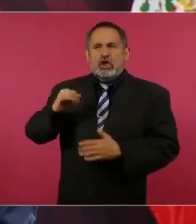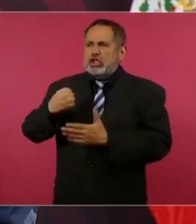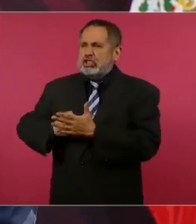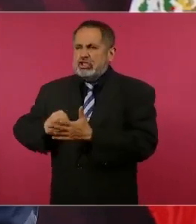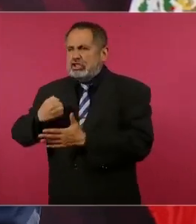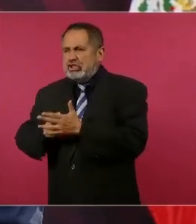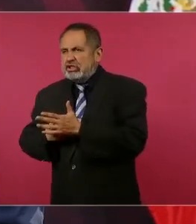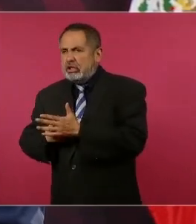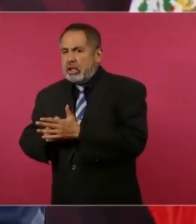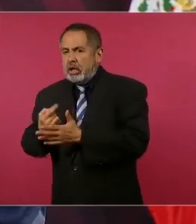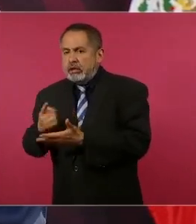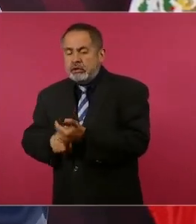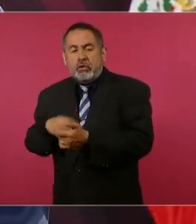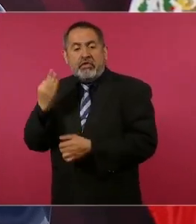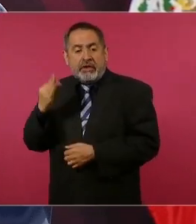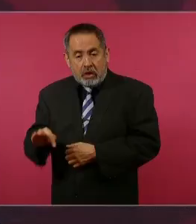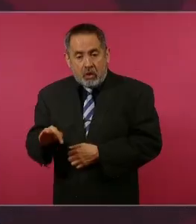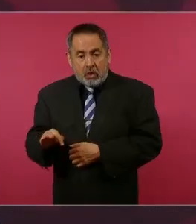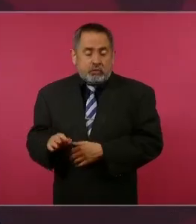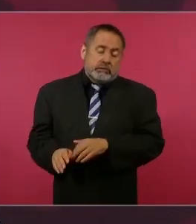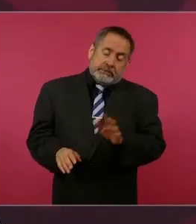izquierda.